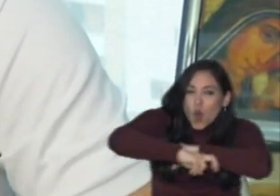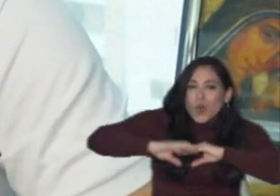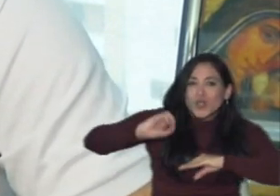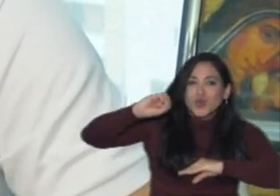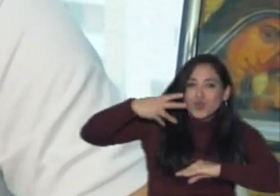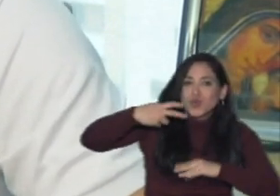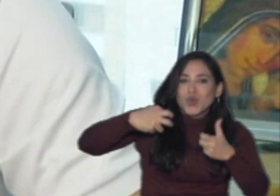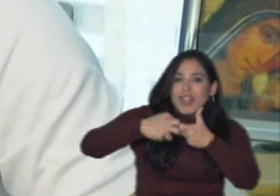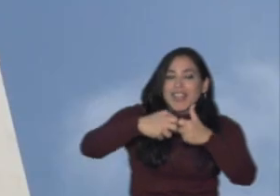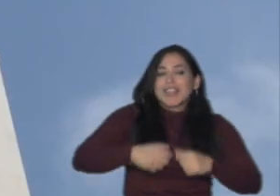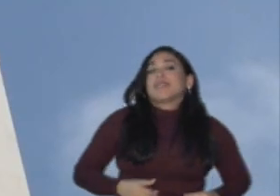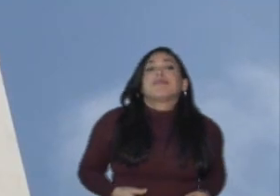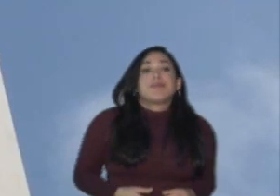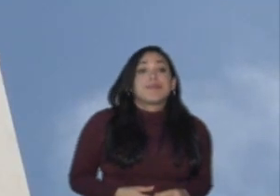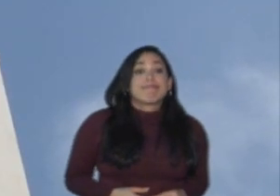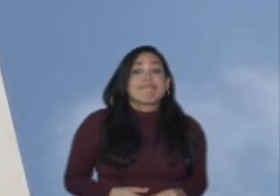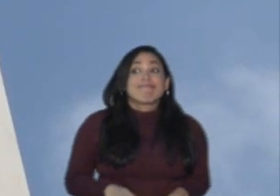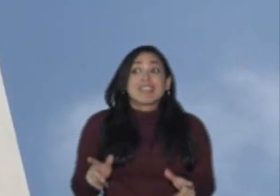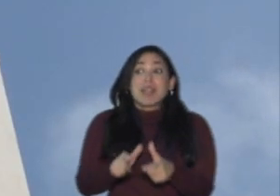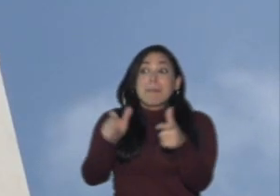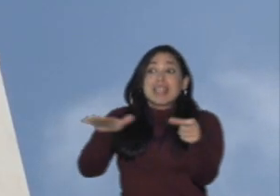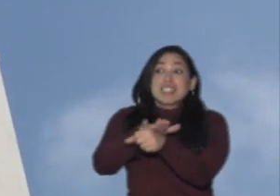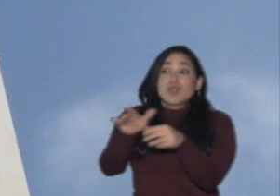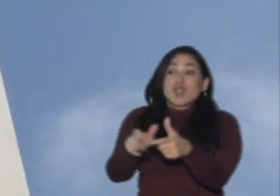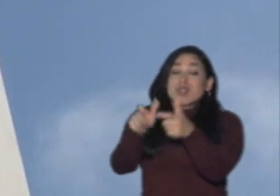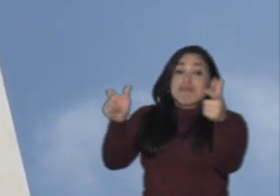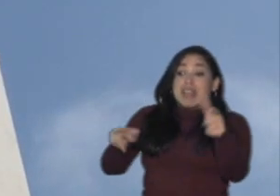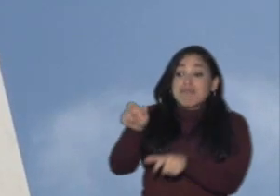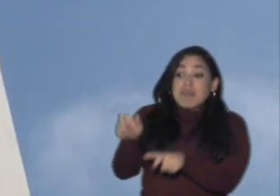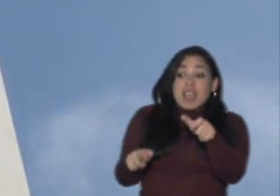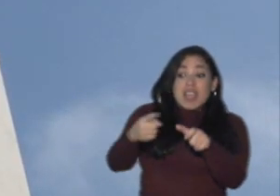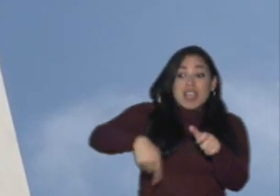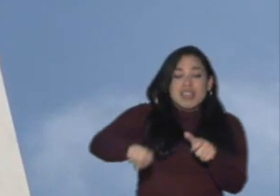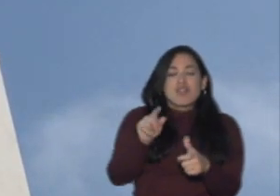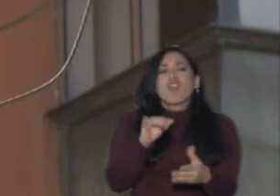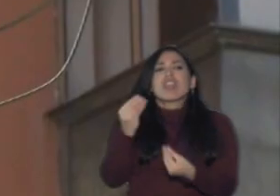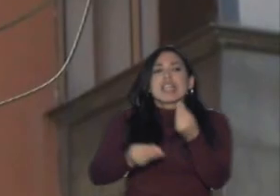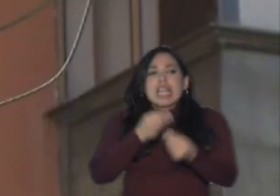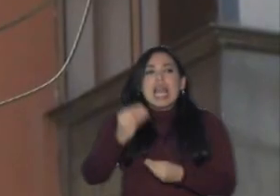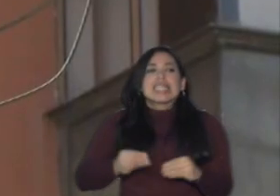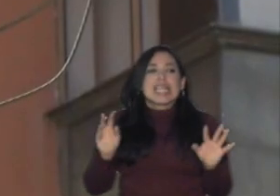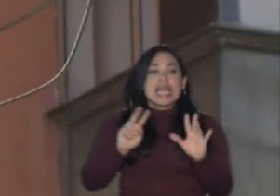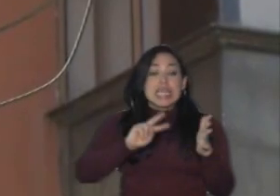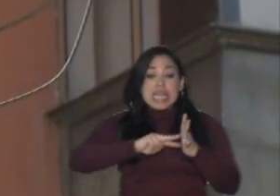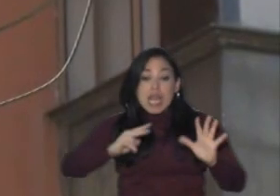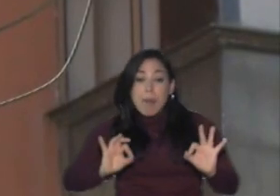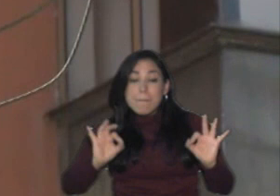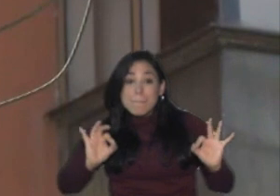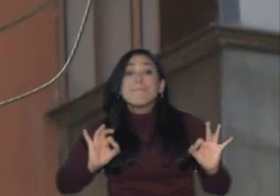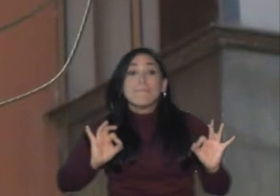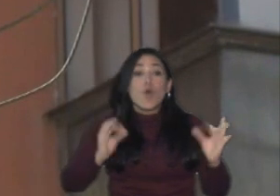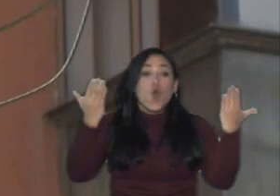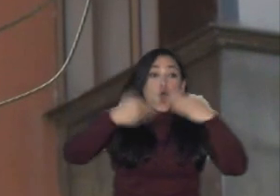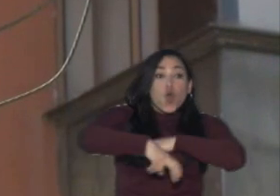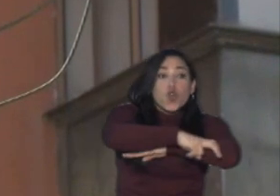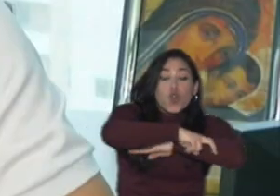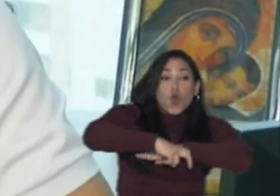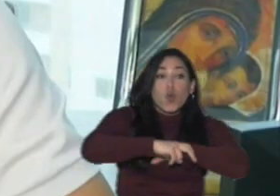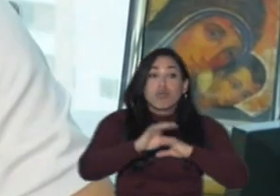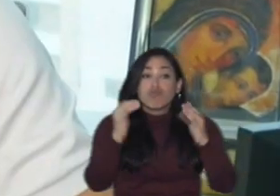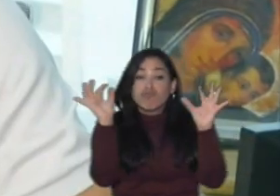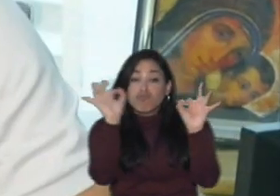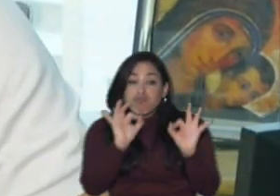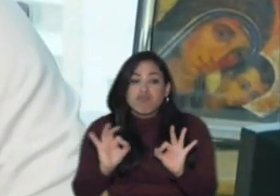la defraudación de energía. En la mayoría de los casos, los usuarios instalan sistemas fraudulentos de robo del fluido